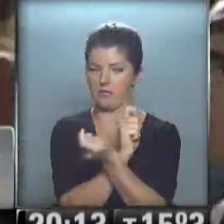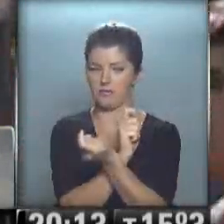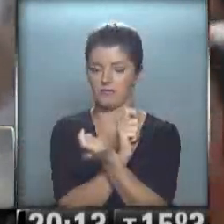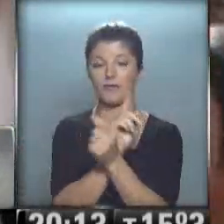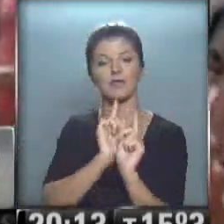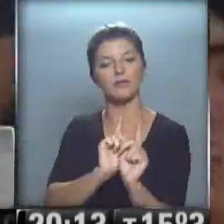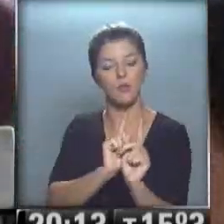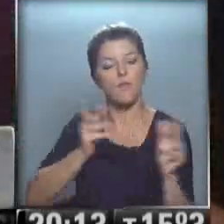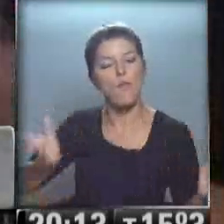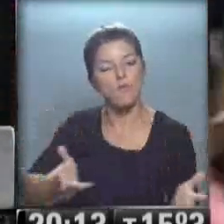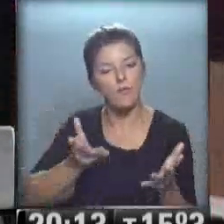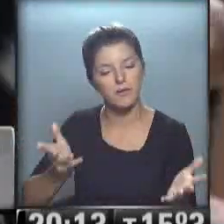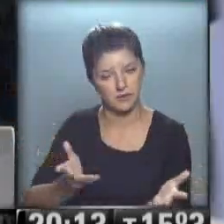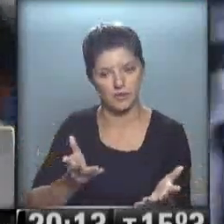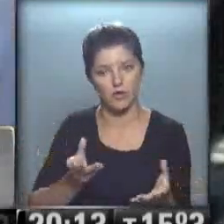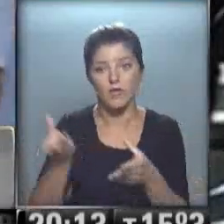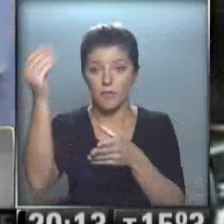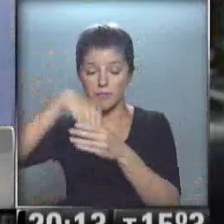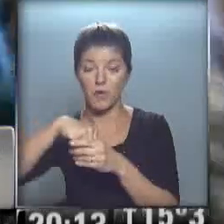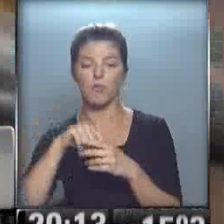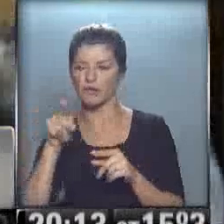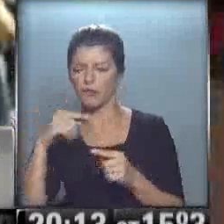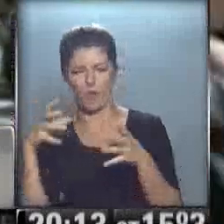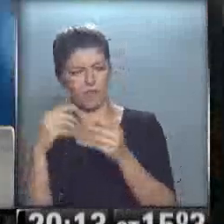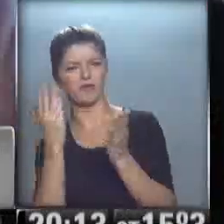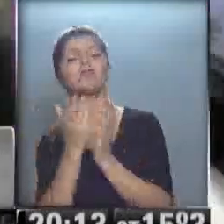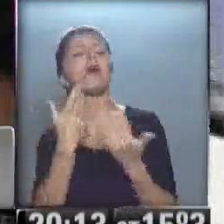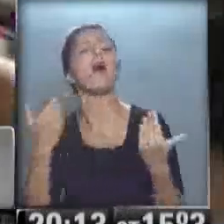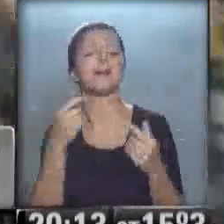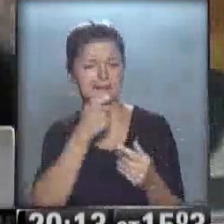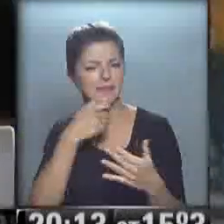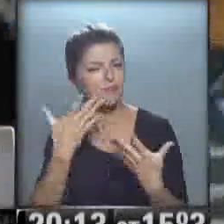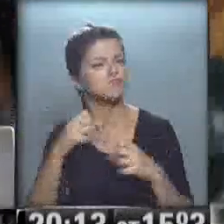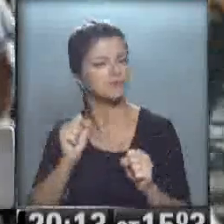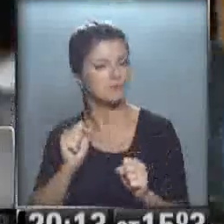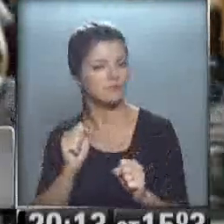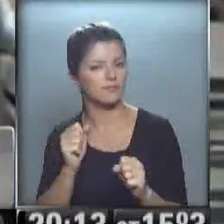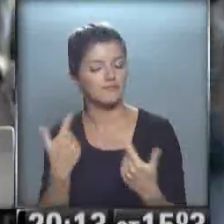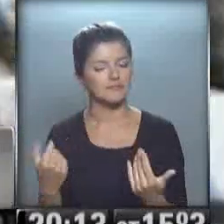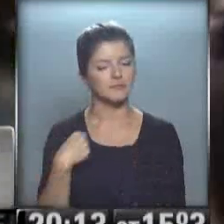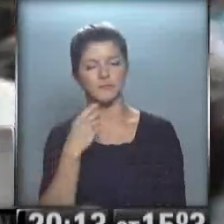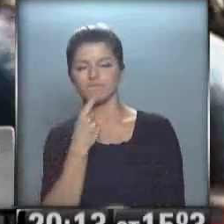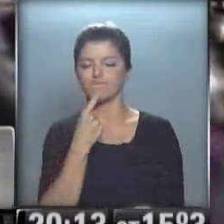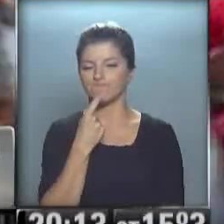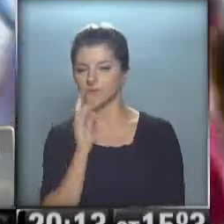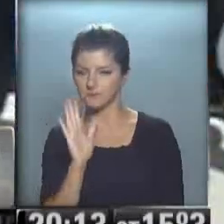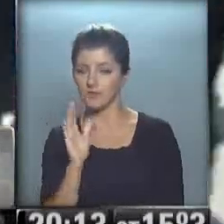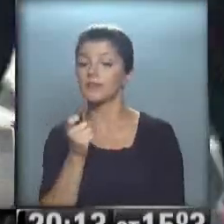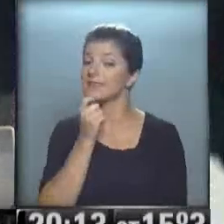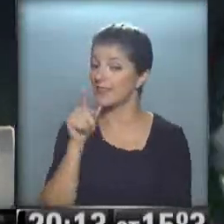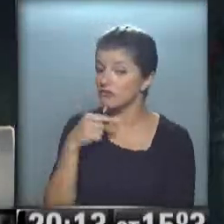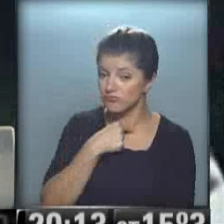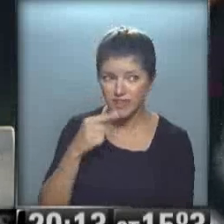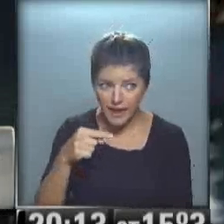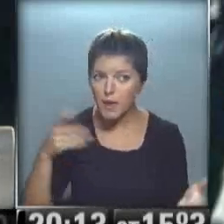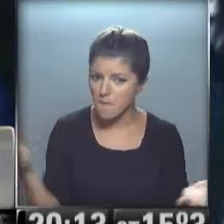fomentando la participación. Ahí es donde los estudiantes dicen, bueno, vamos a ver si lo concretan. Desconfiamos, y si efectivamente quieren